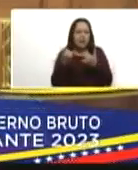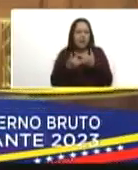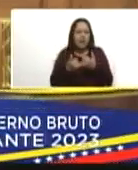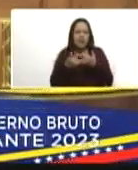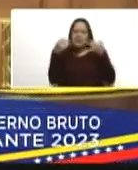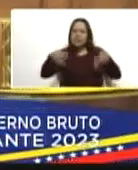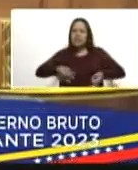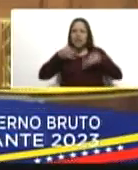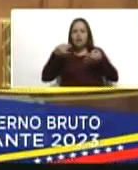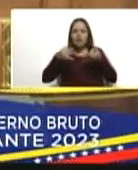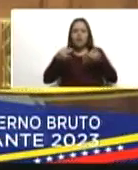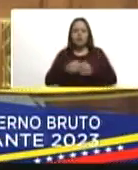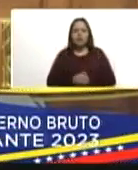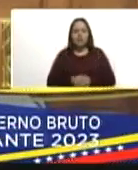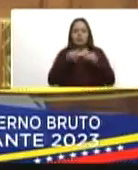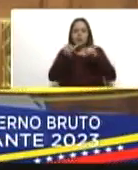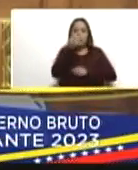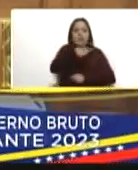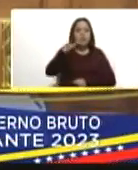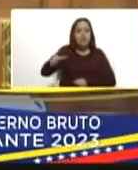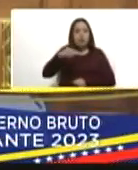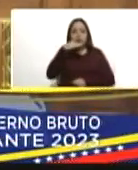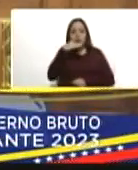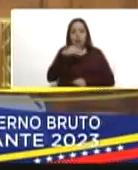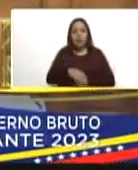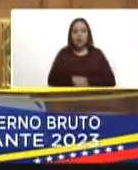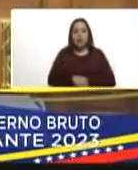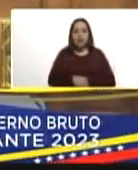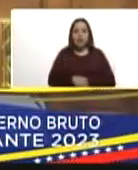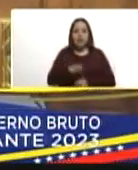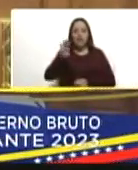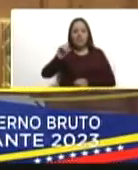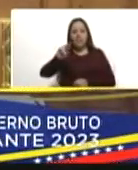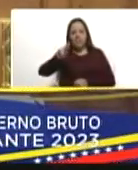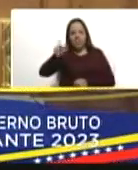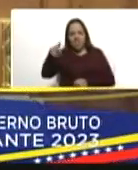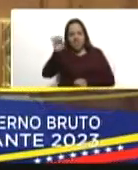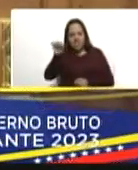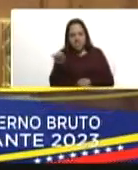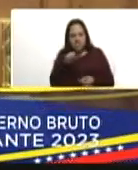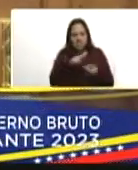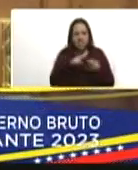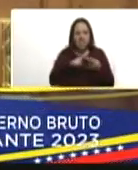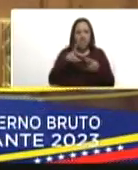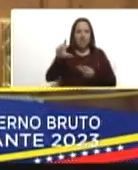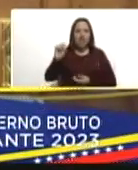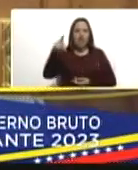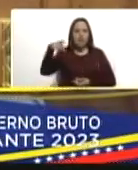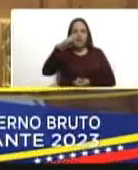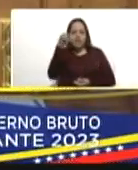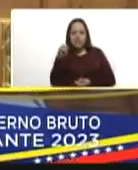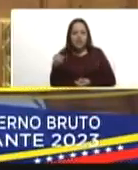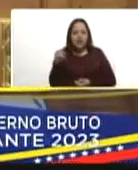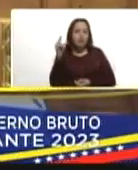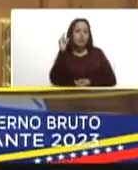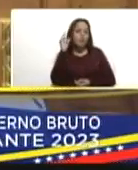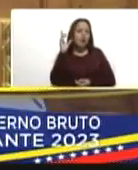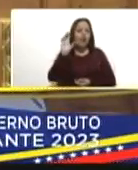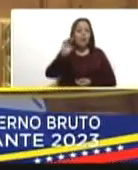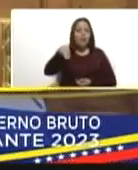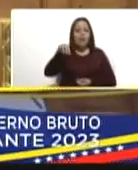perversa de allena los Borges los López la Machado los capriles